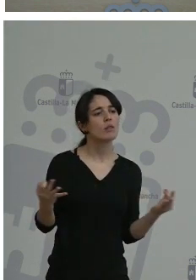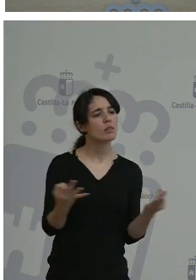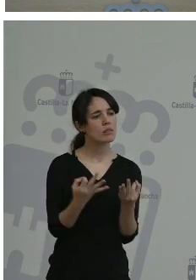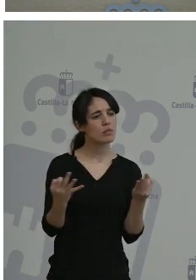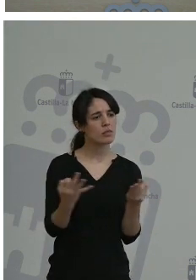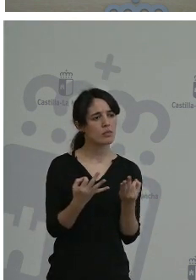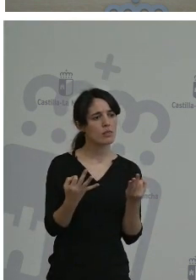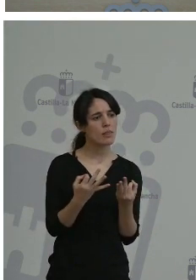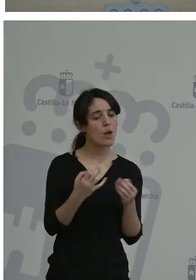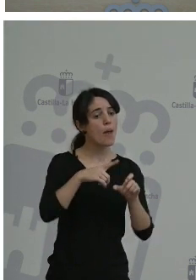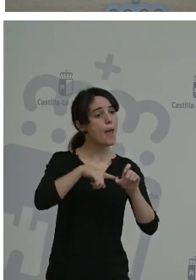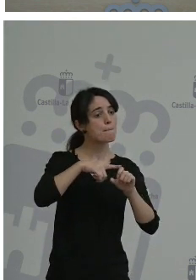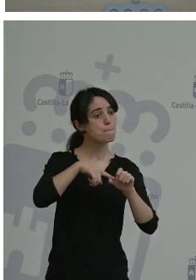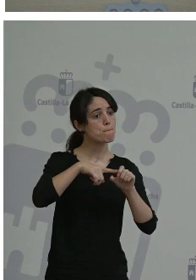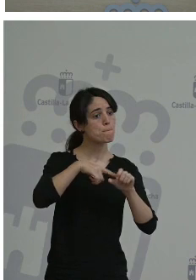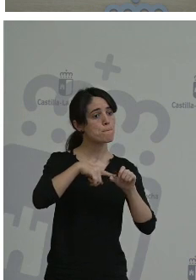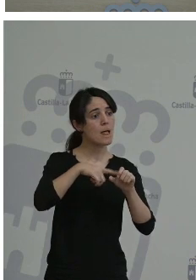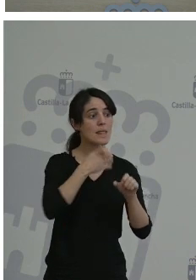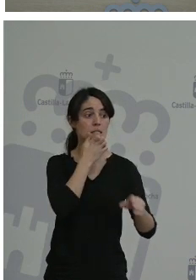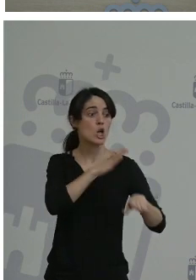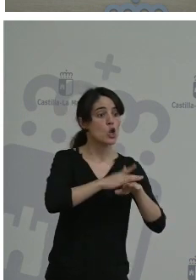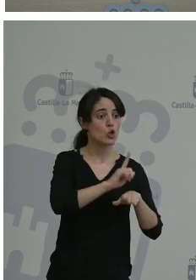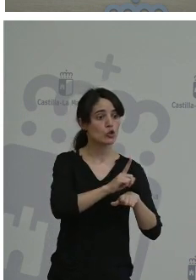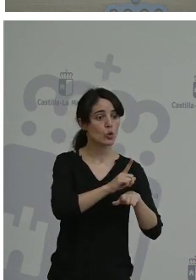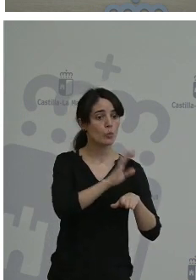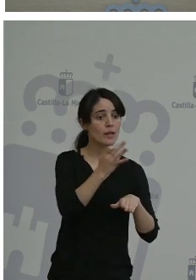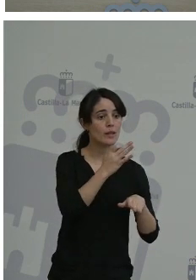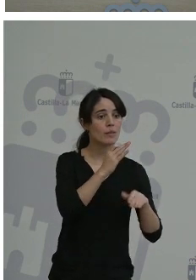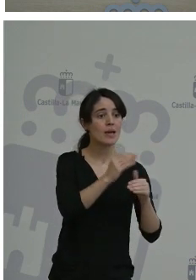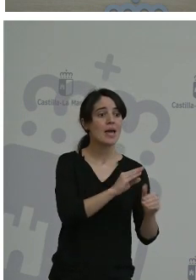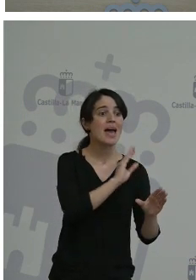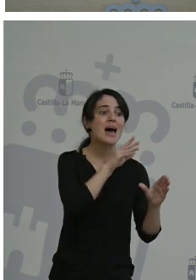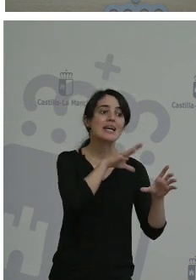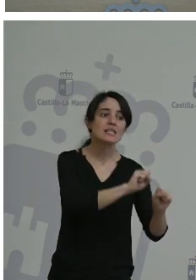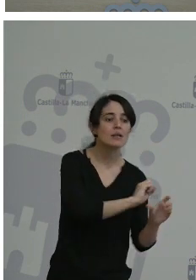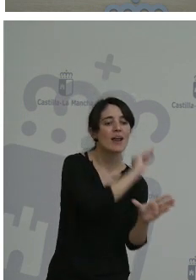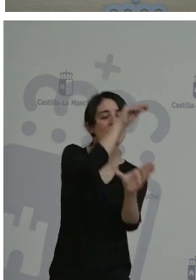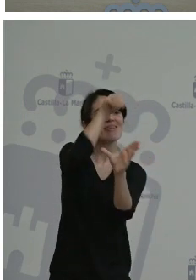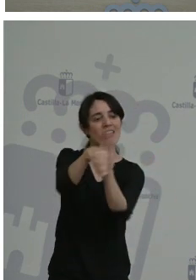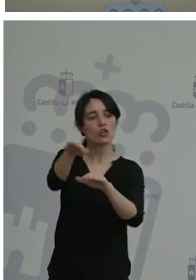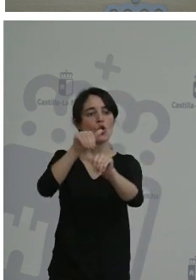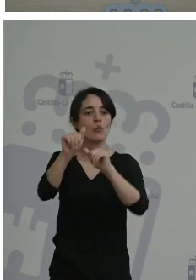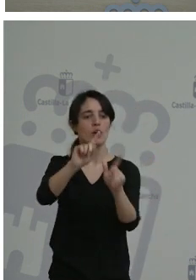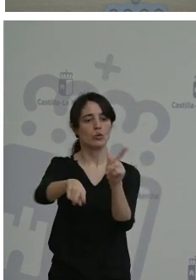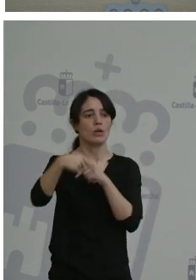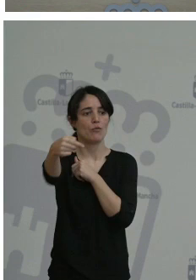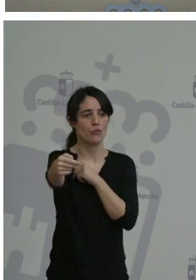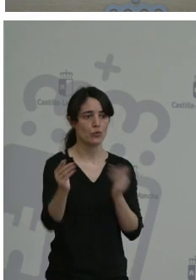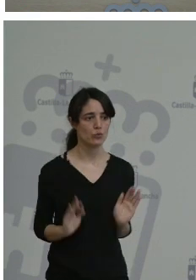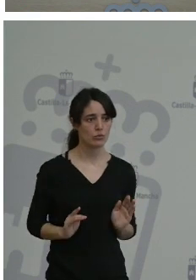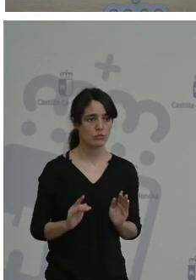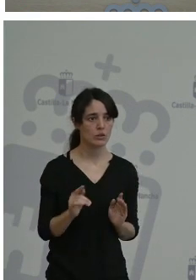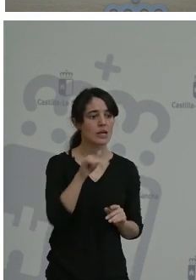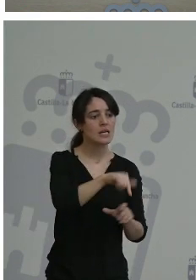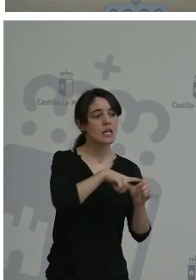Mantengámoslas íntegramente, las que no se cumplan, para las convocatorias siguientes. Quizás debamos empezar a plantearnos el por qué no se han cubierto